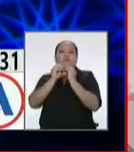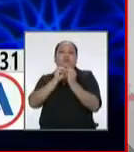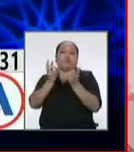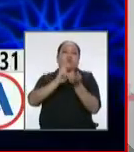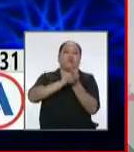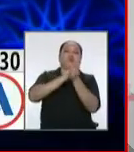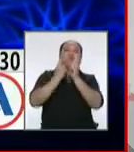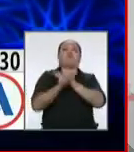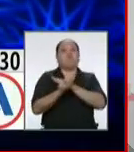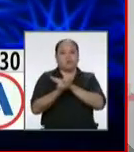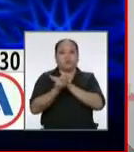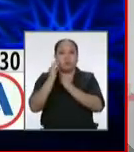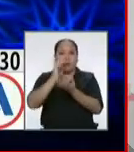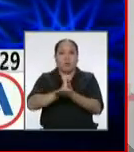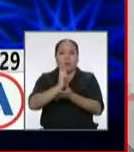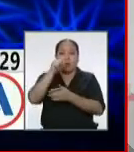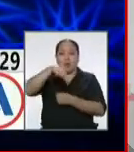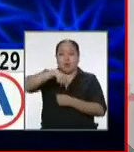de Forsyth, que